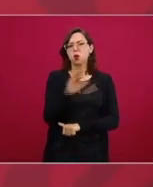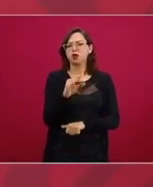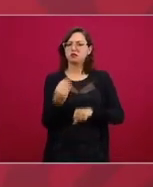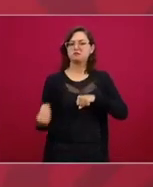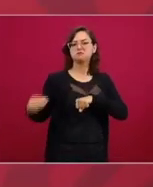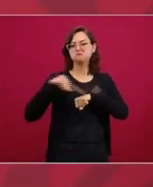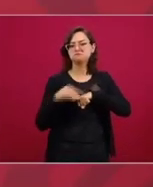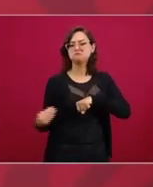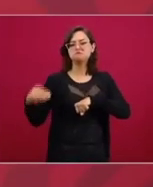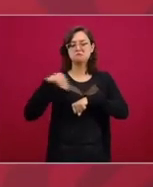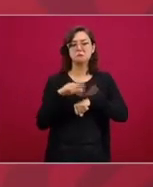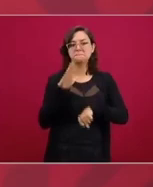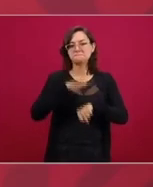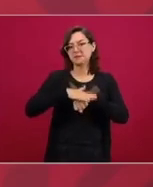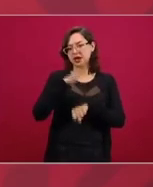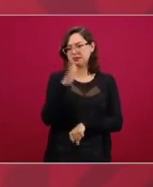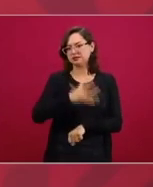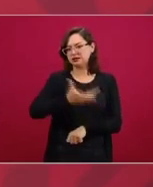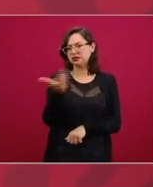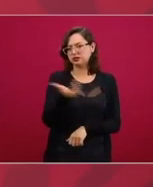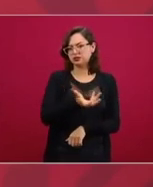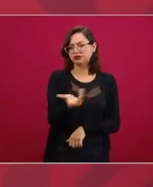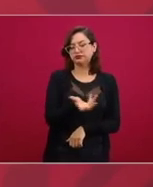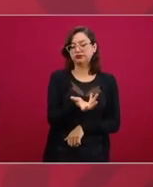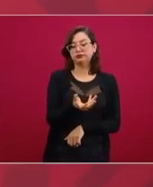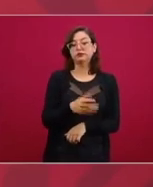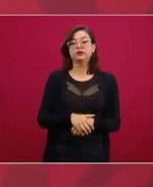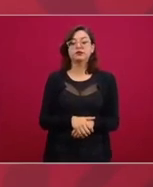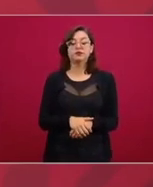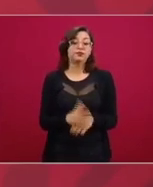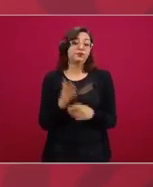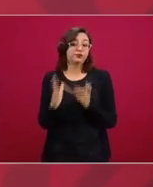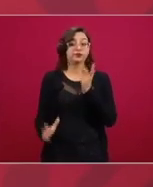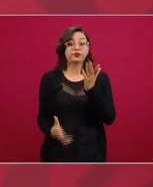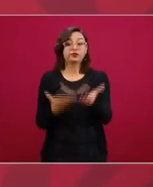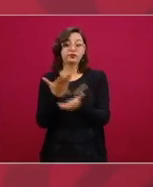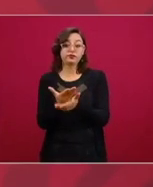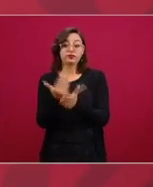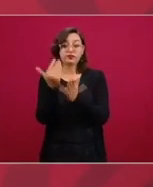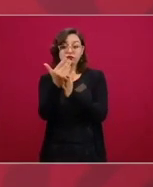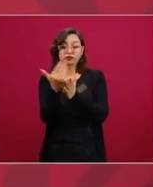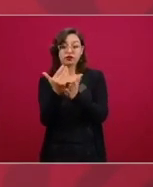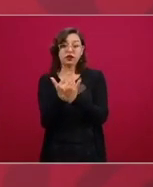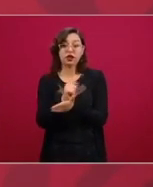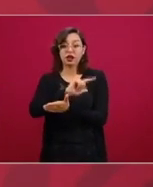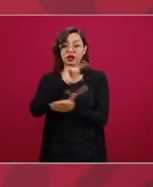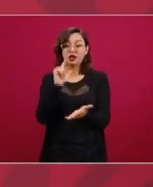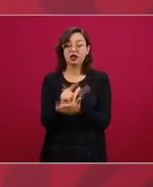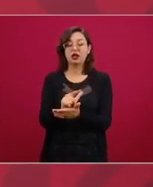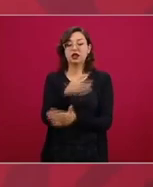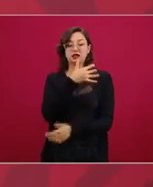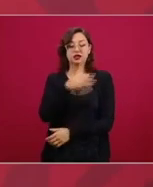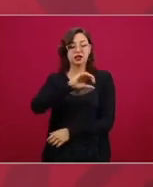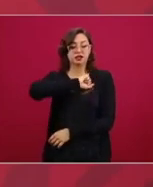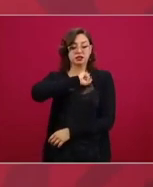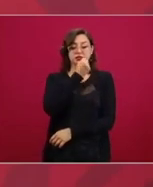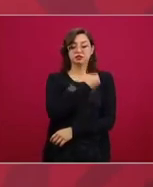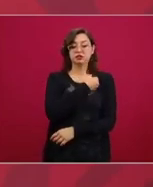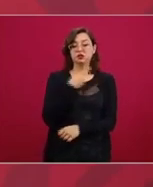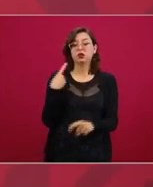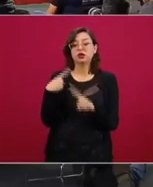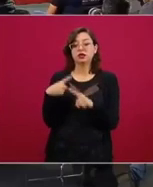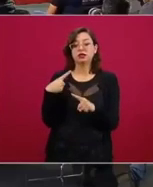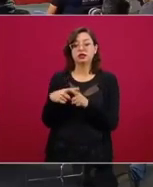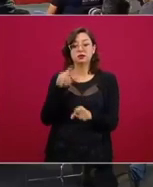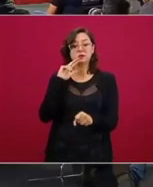¿no? Es un replanteamiento. Varios estaban enojados por el marco de competencias por esa información. Que está fundamentado en la Ley General de Salud. Híjoles. Para que no sé.